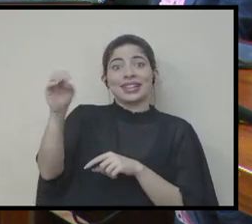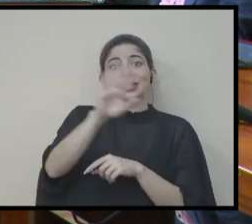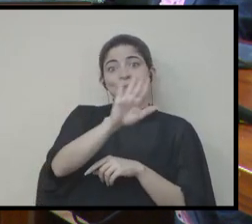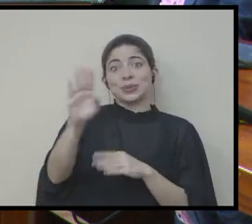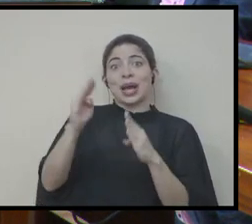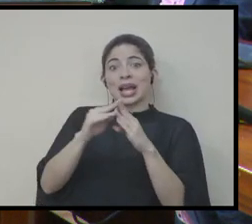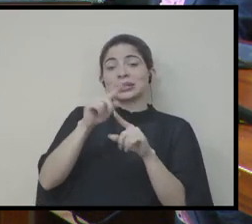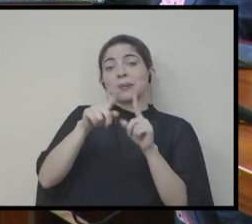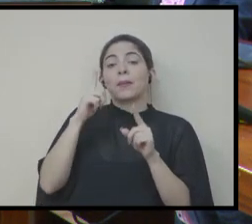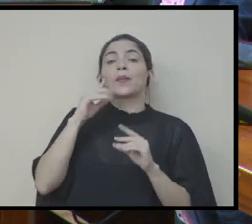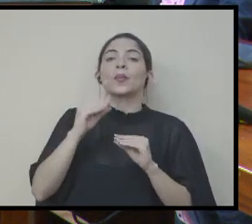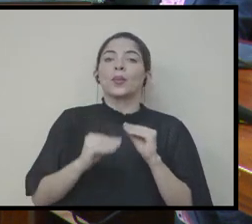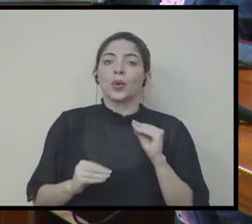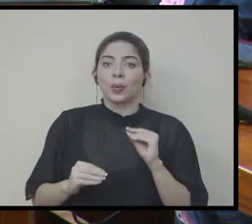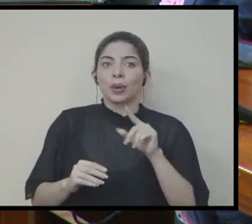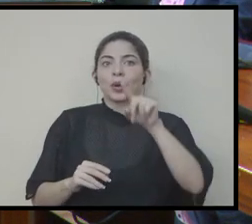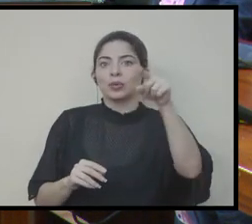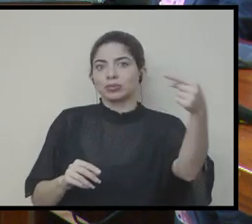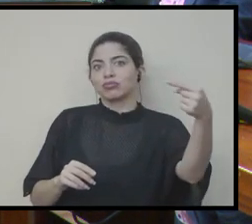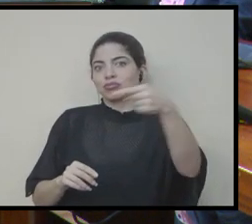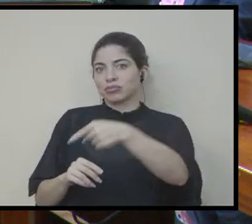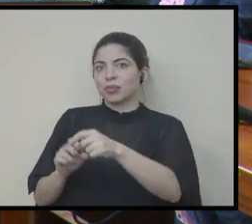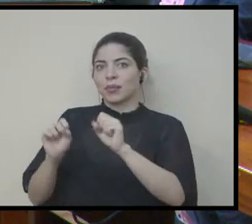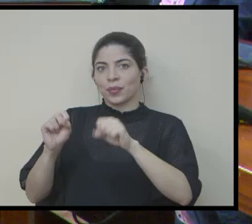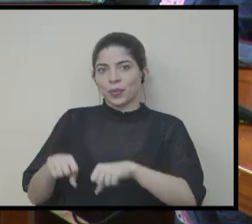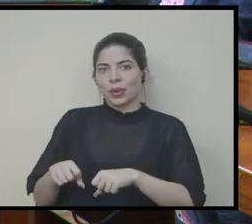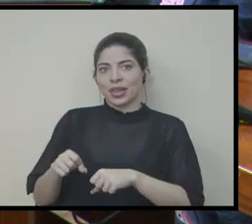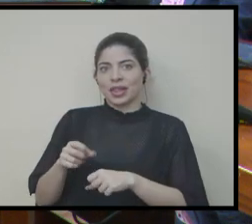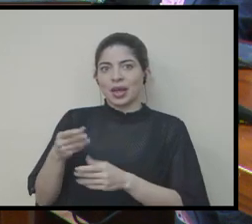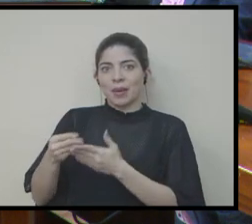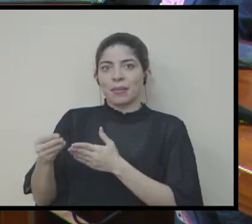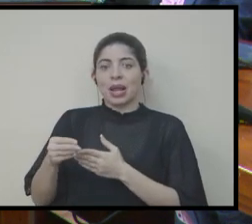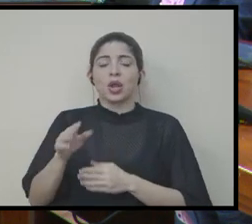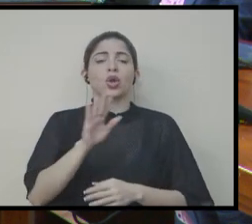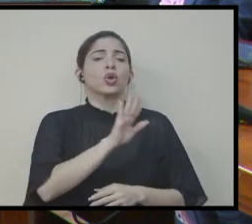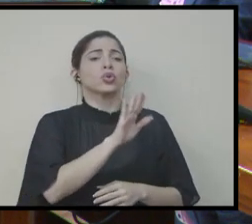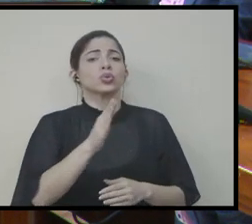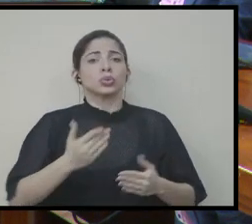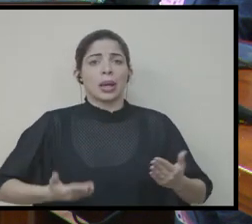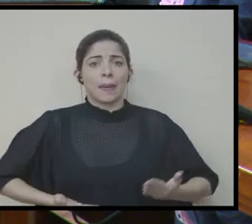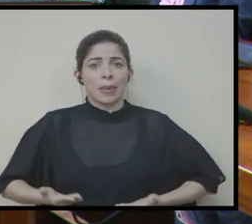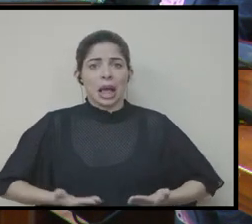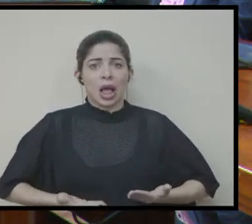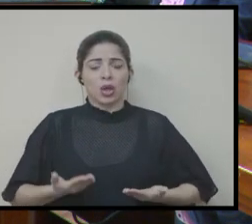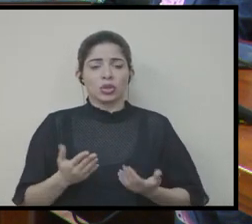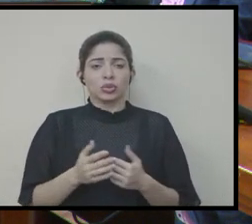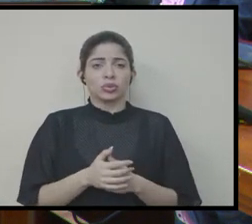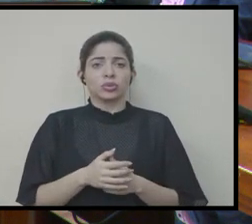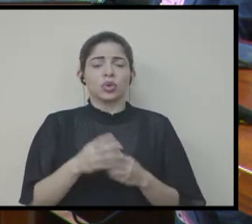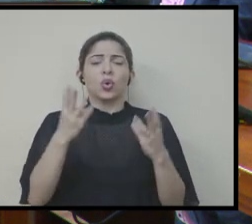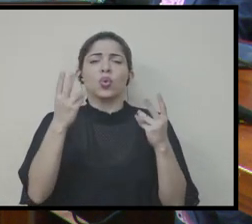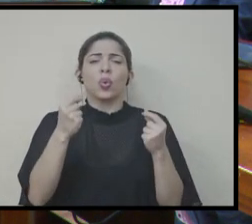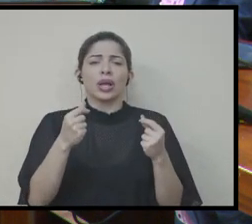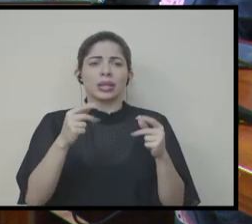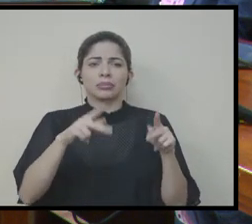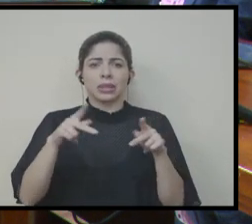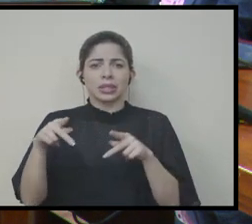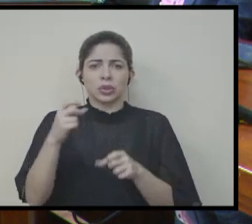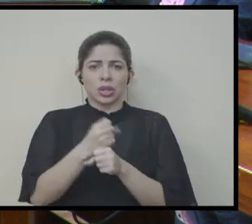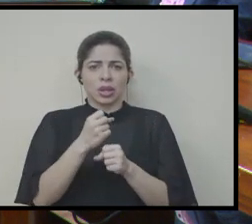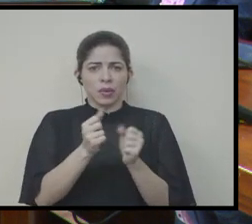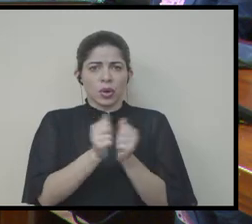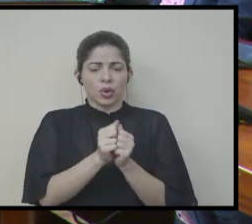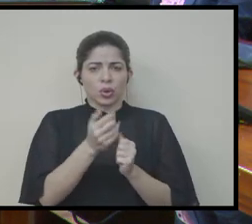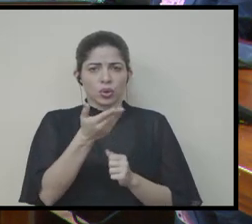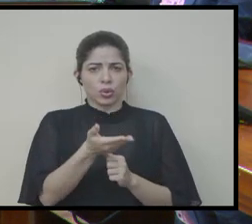casas, pero por lo menos tienen a dónde ir a comprar. Y en cuanto a tus colaboradores o colaborar, ¿cuántas personas